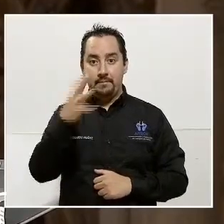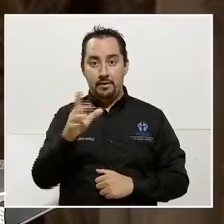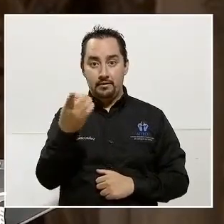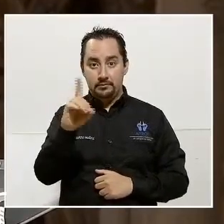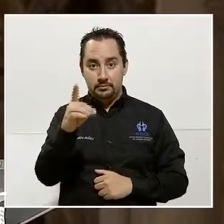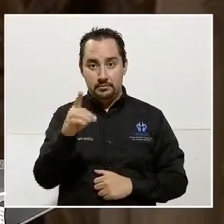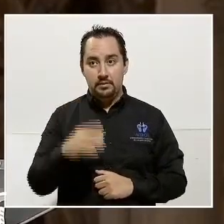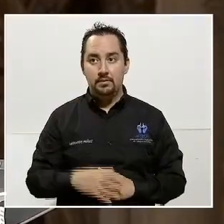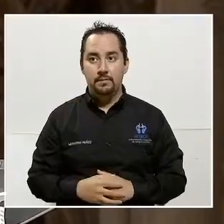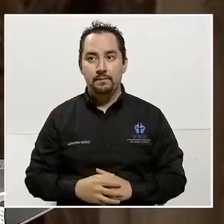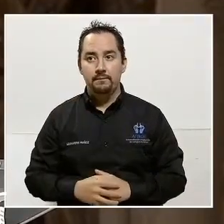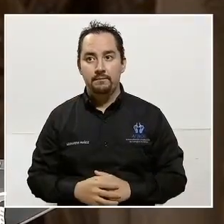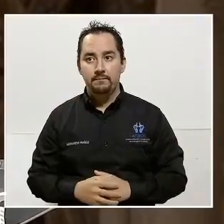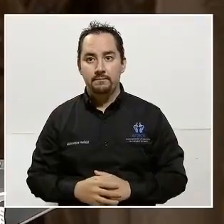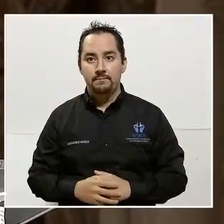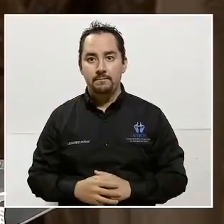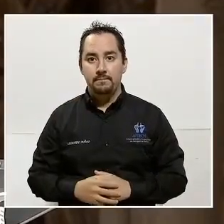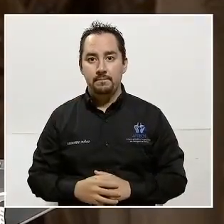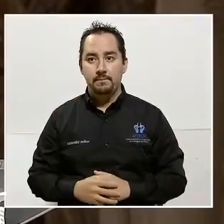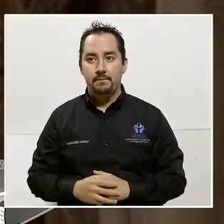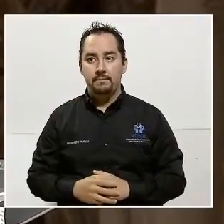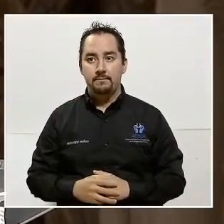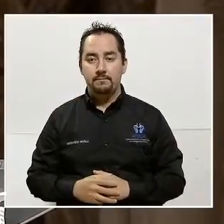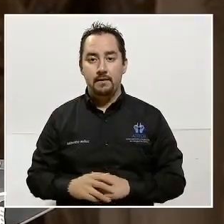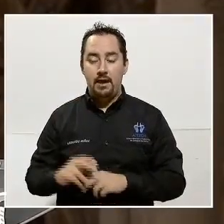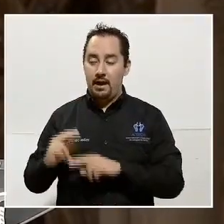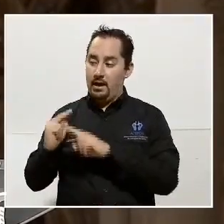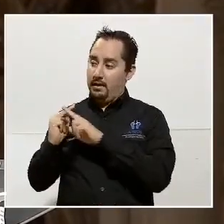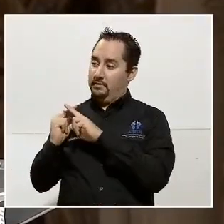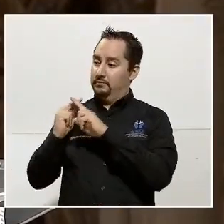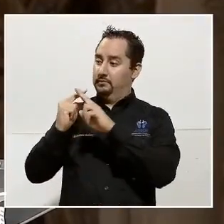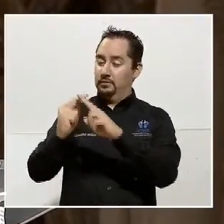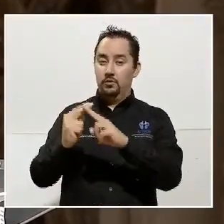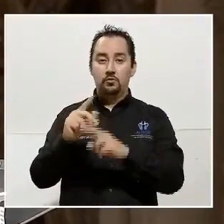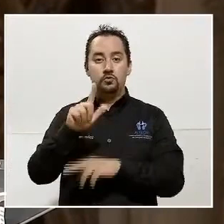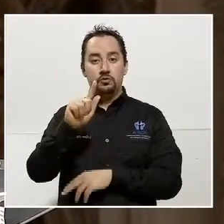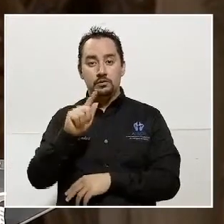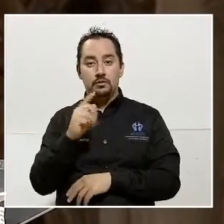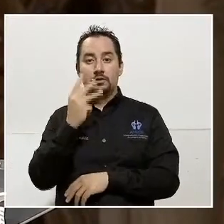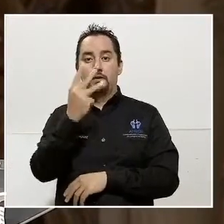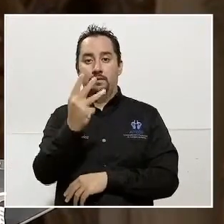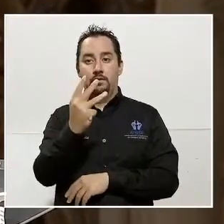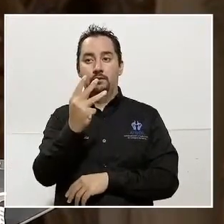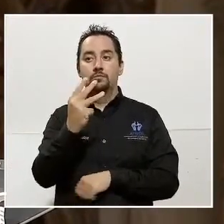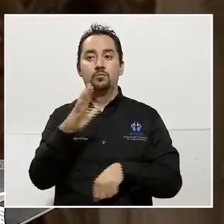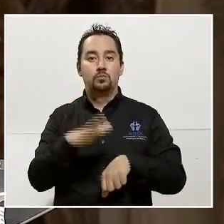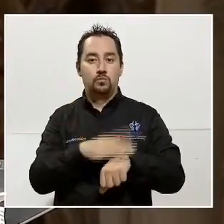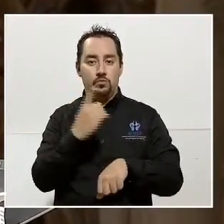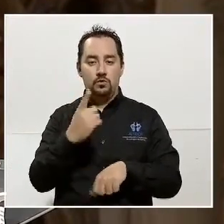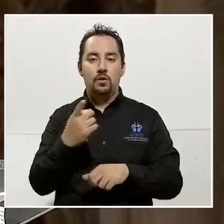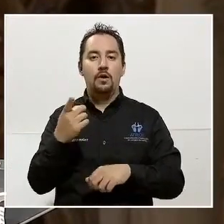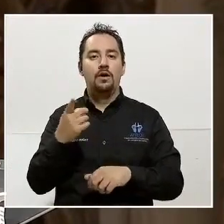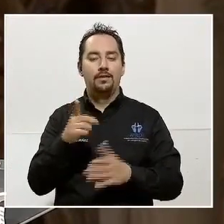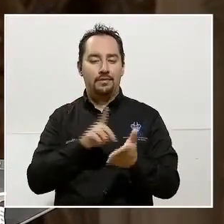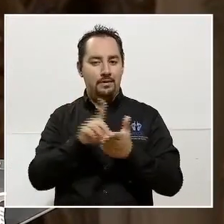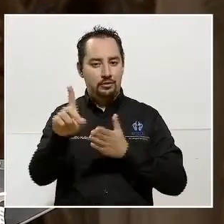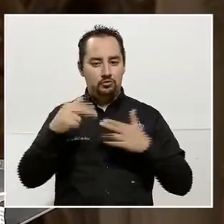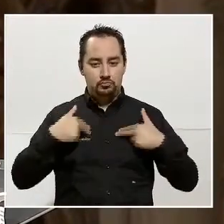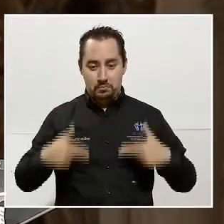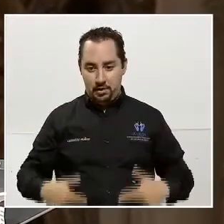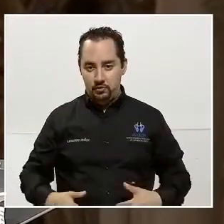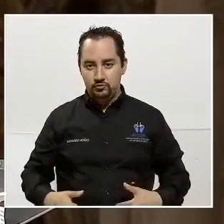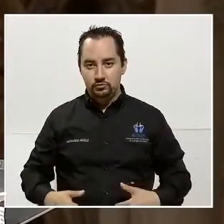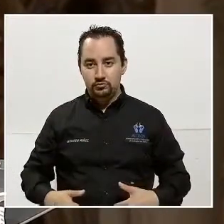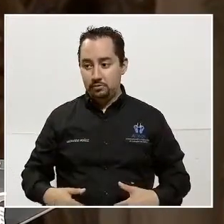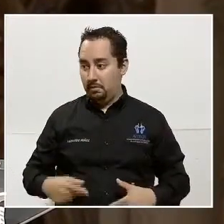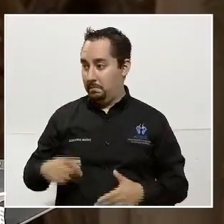diciembre, en el aniversario 73 de la Declaración Universal de los Derechos Humanos,